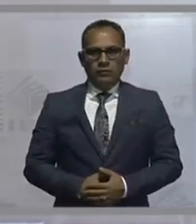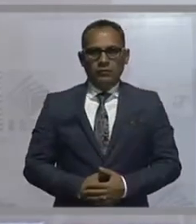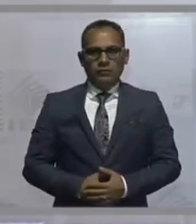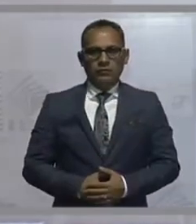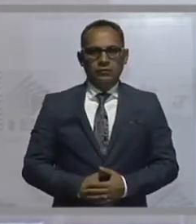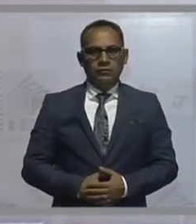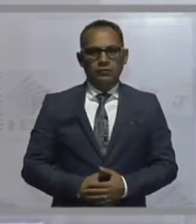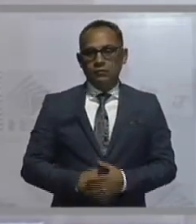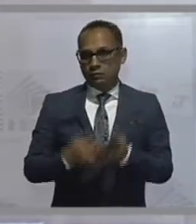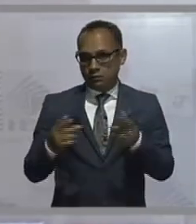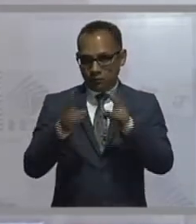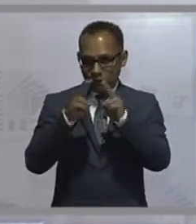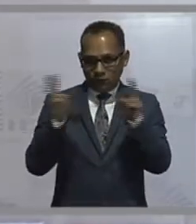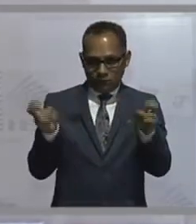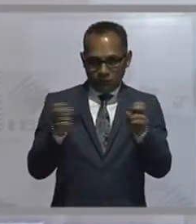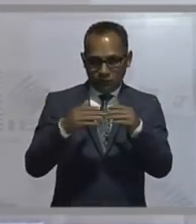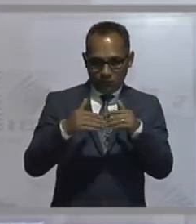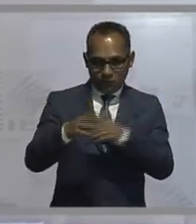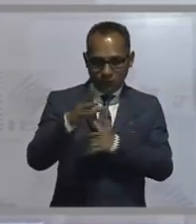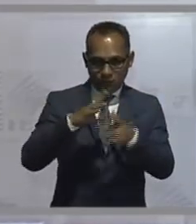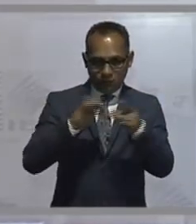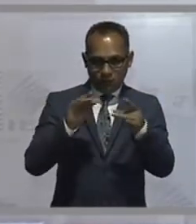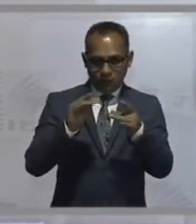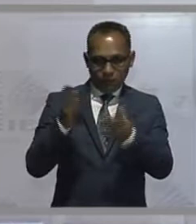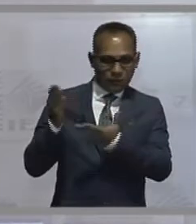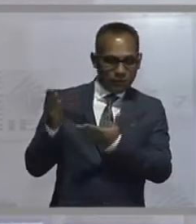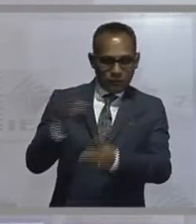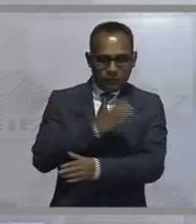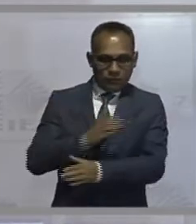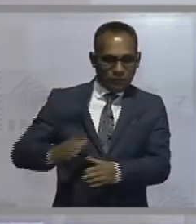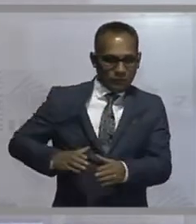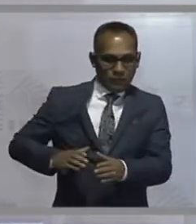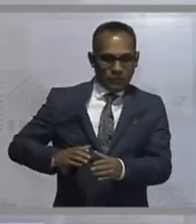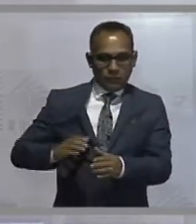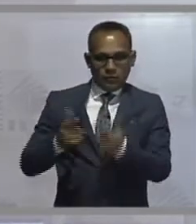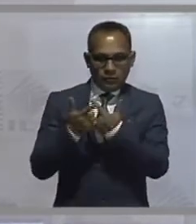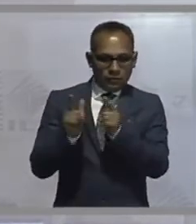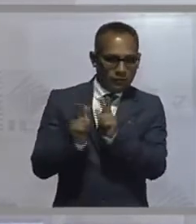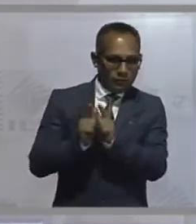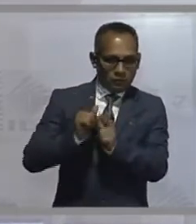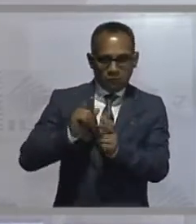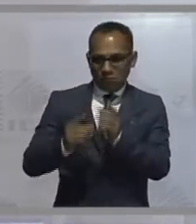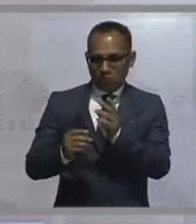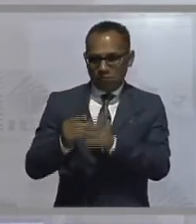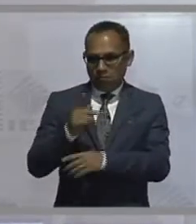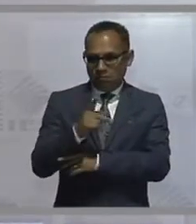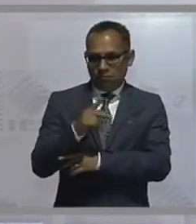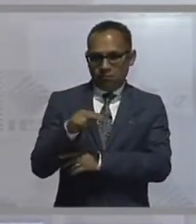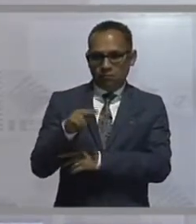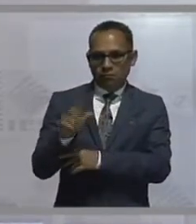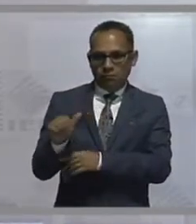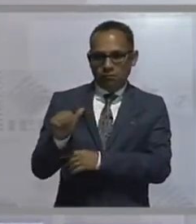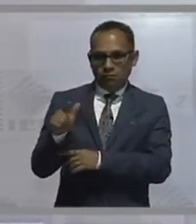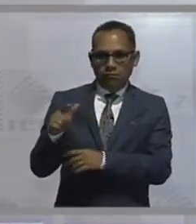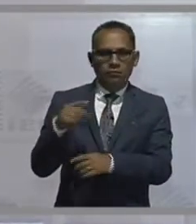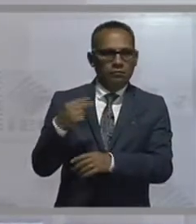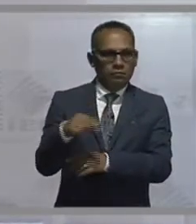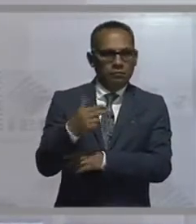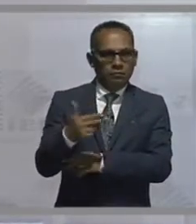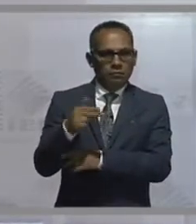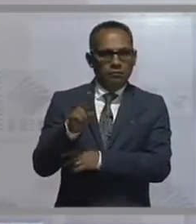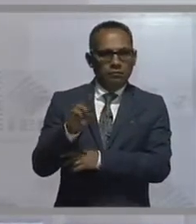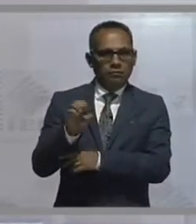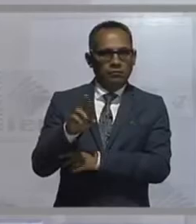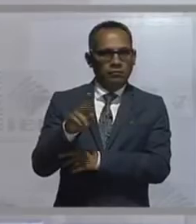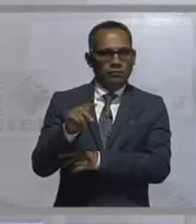para desarrollar este tema cedo el uso de la voz al candidato del partido nueva alianza humberto martínez ríos adelante candidato